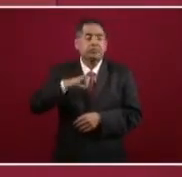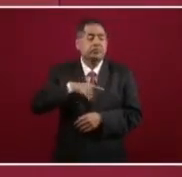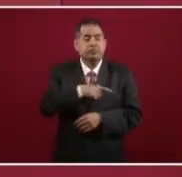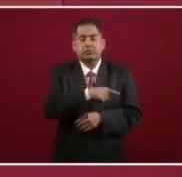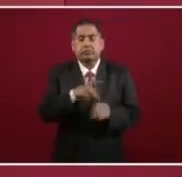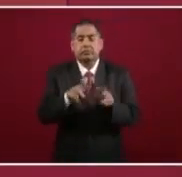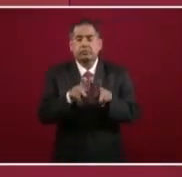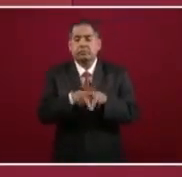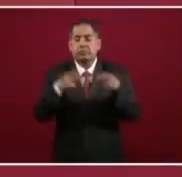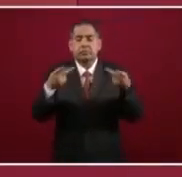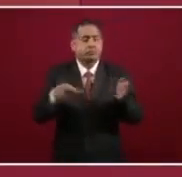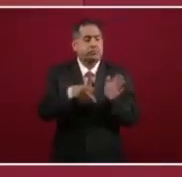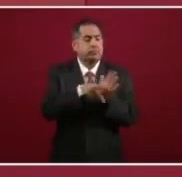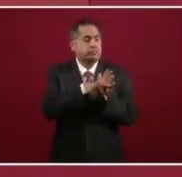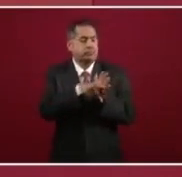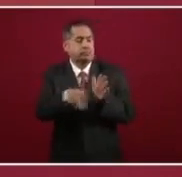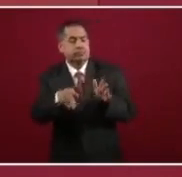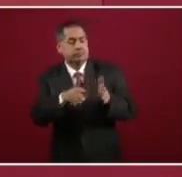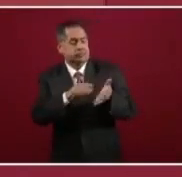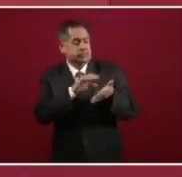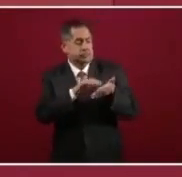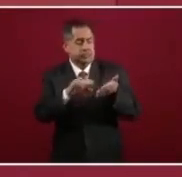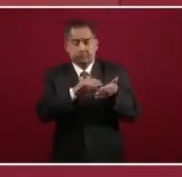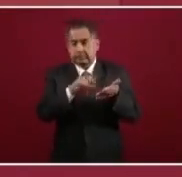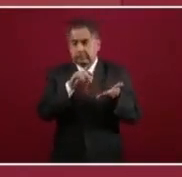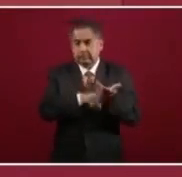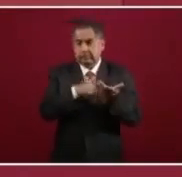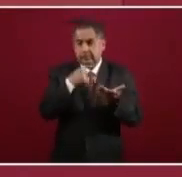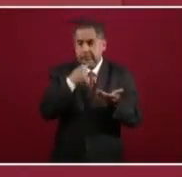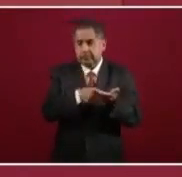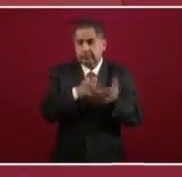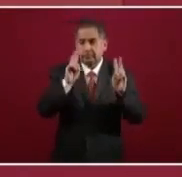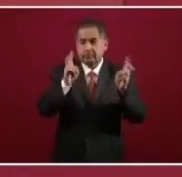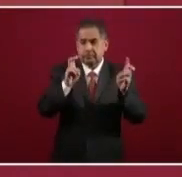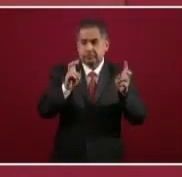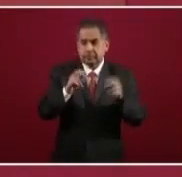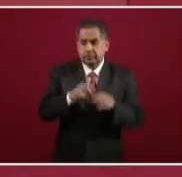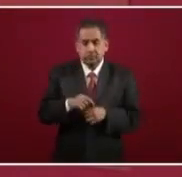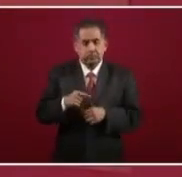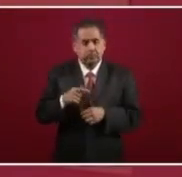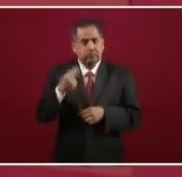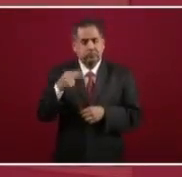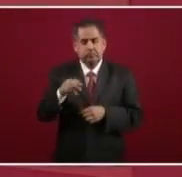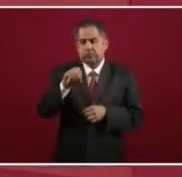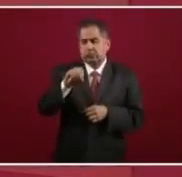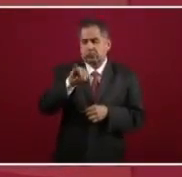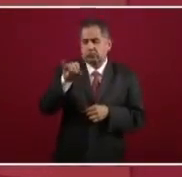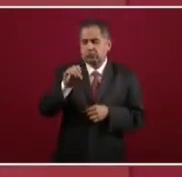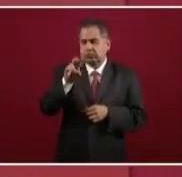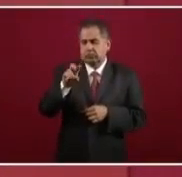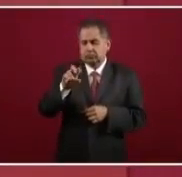una sección que se llamaba el ojo parado